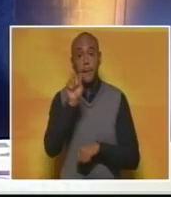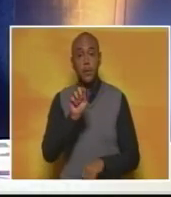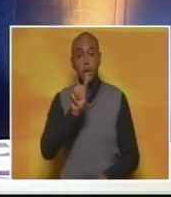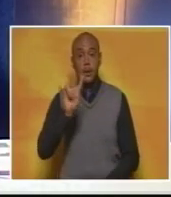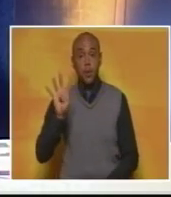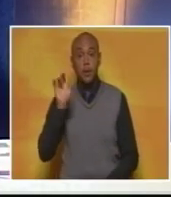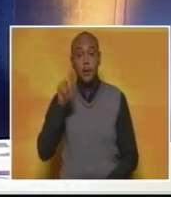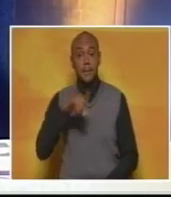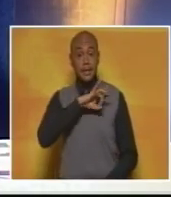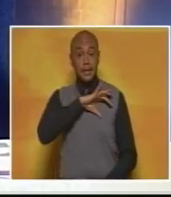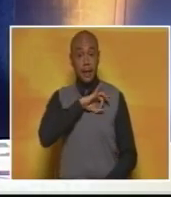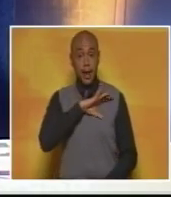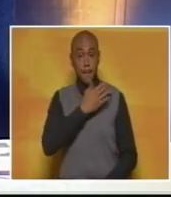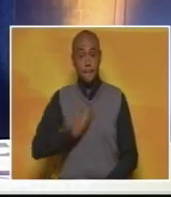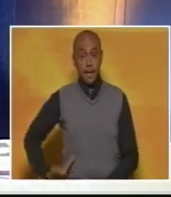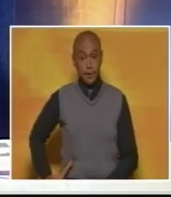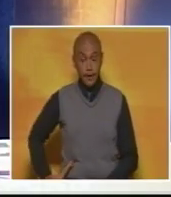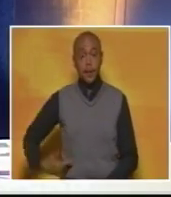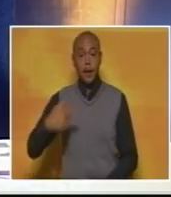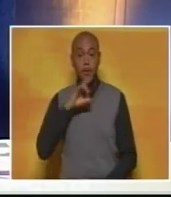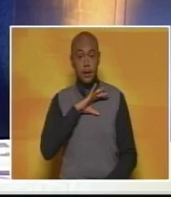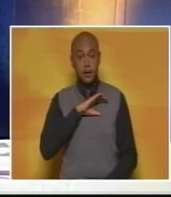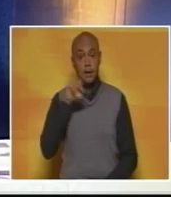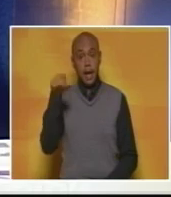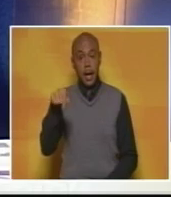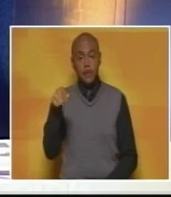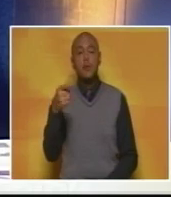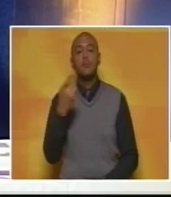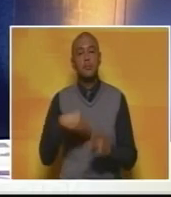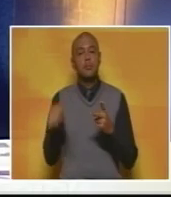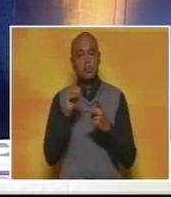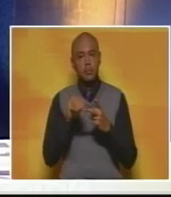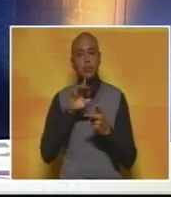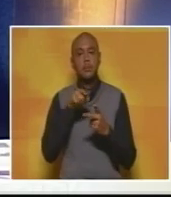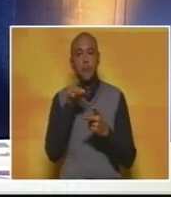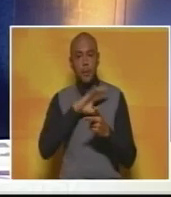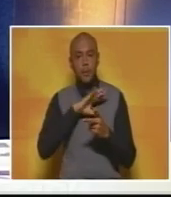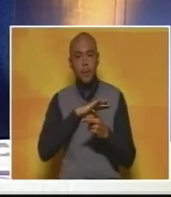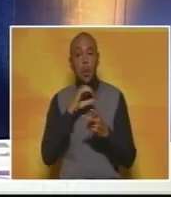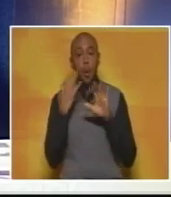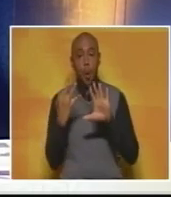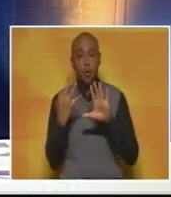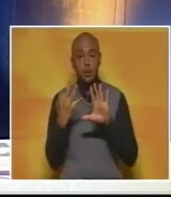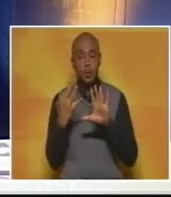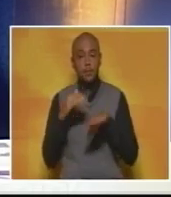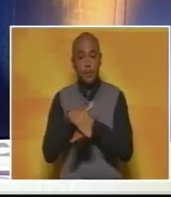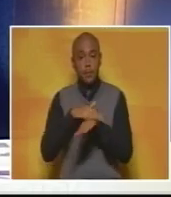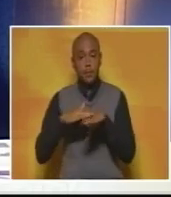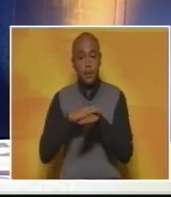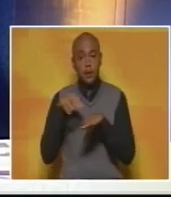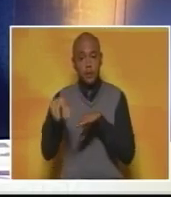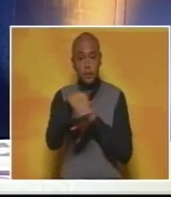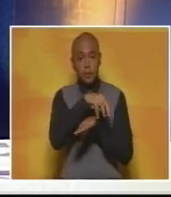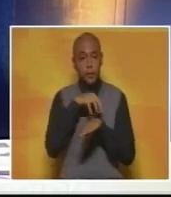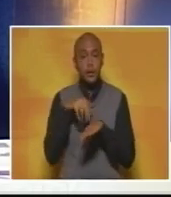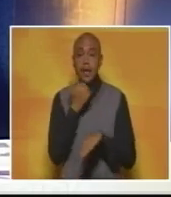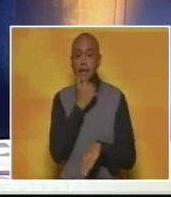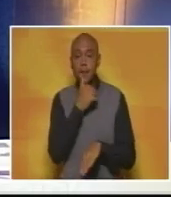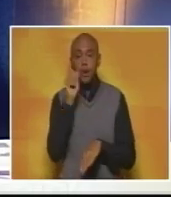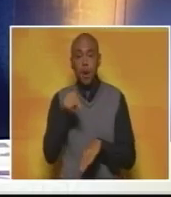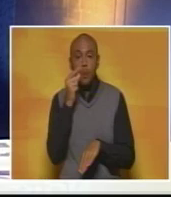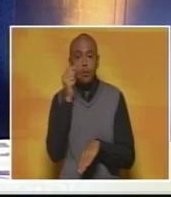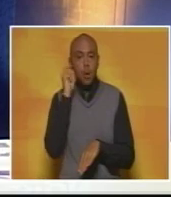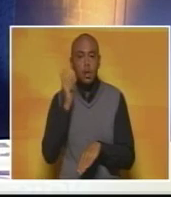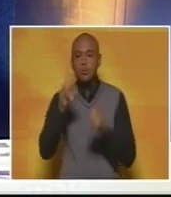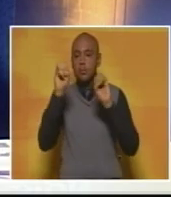12:24. En Chile, el presidente Sebastián Piñera renovó este lunes 8 carteras de su gabinete ministerial luego de que este sábado pidiera la renuncia a los miembros de